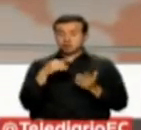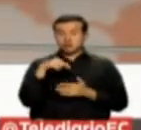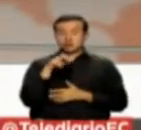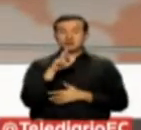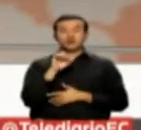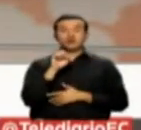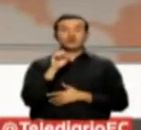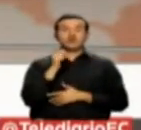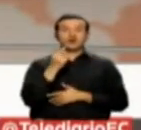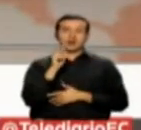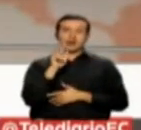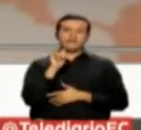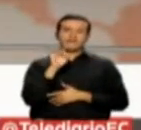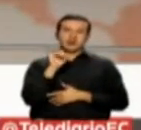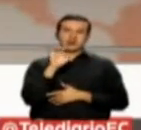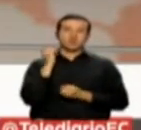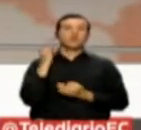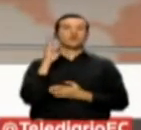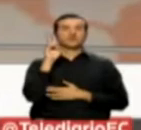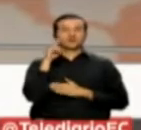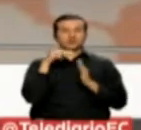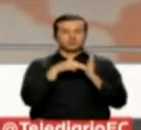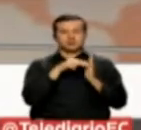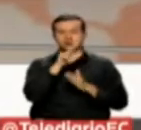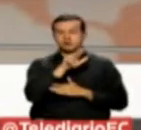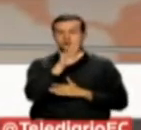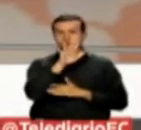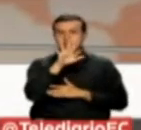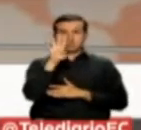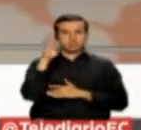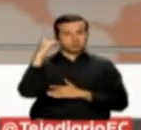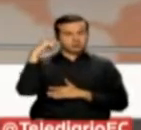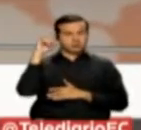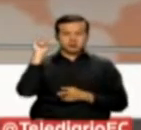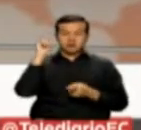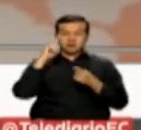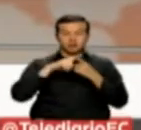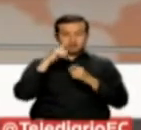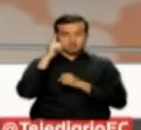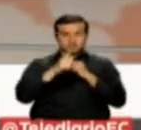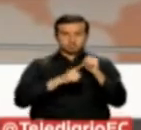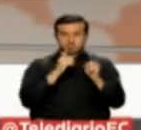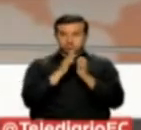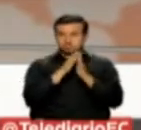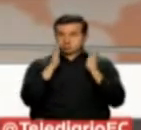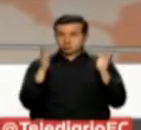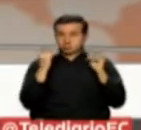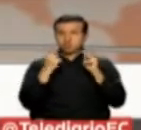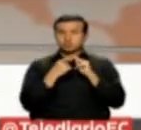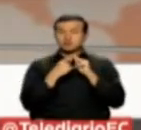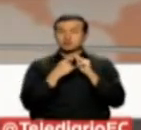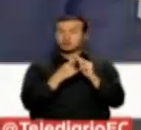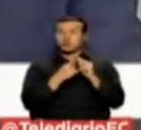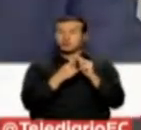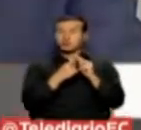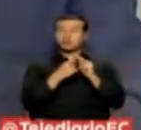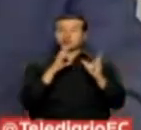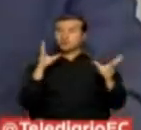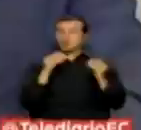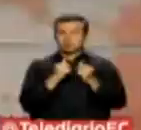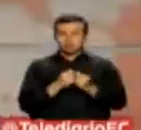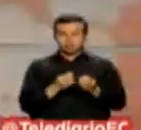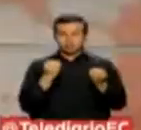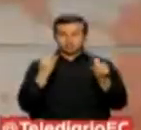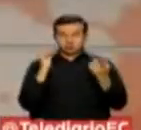y pensamos colocar 2.354 millones hasta terminar el año. En los hipotecarios... ¿Pero cuánto se ha colocado hasta